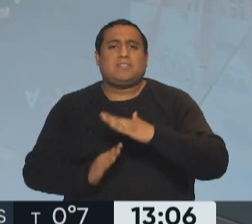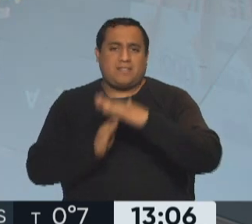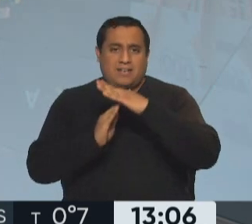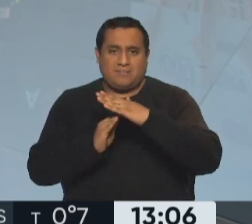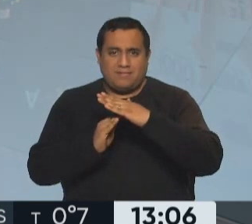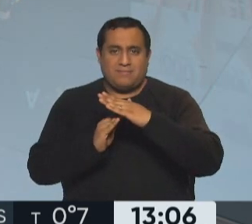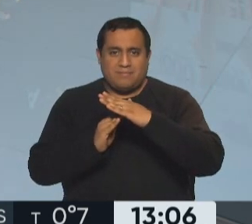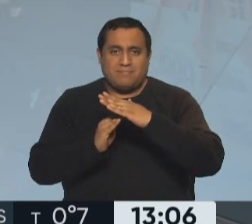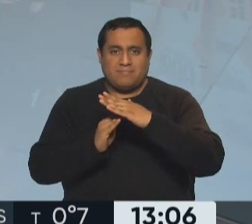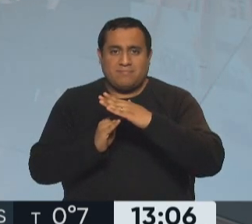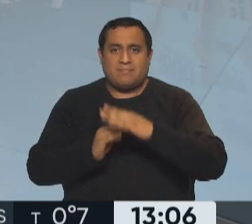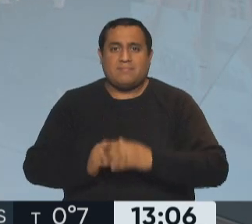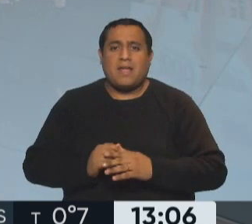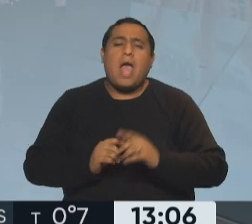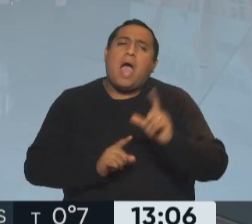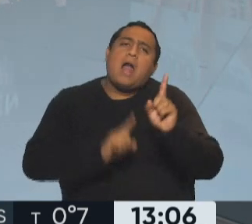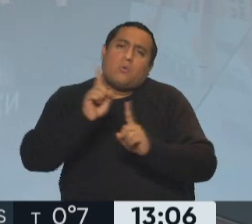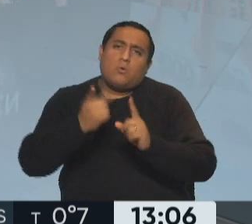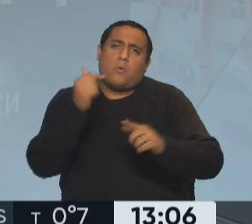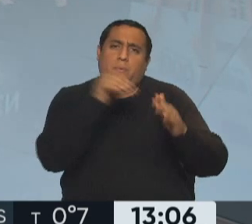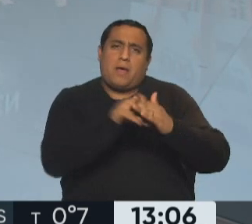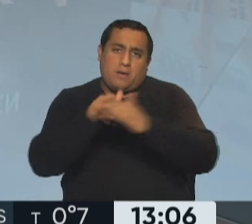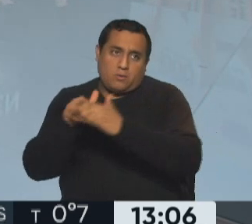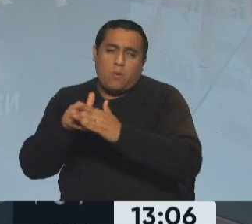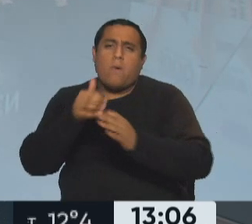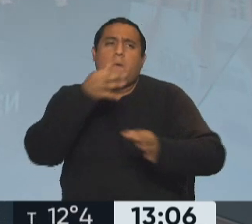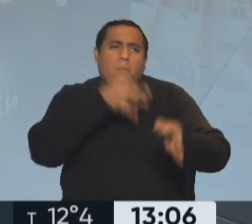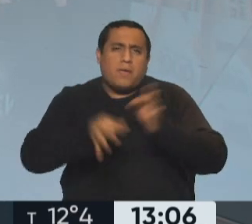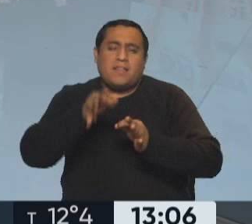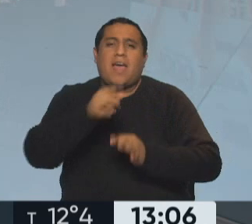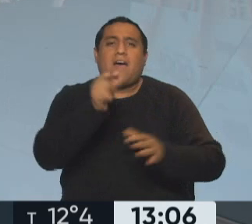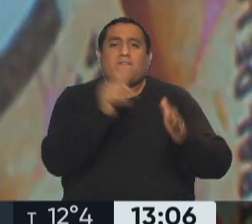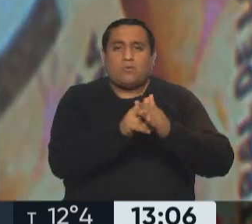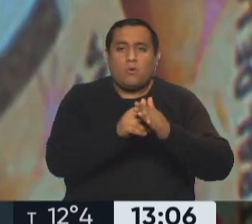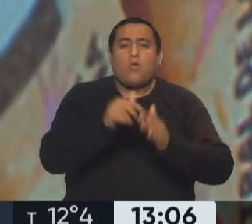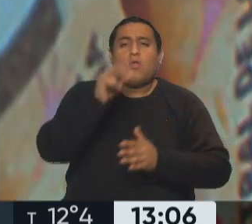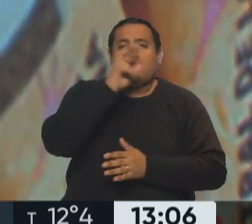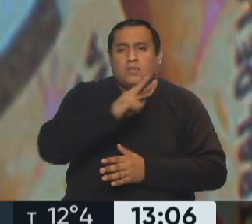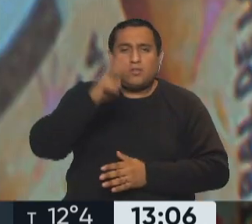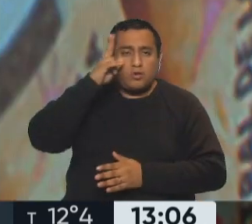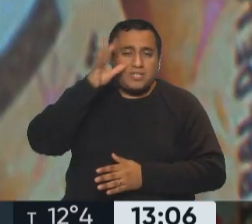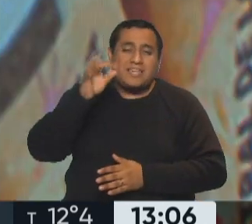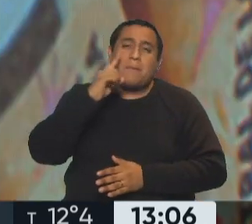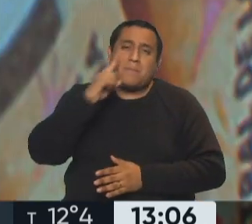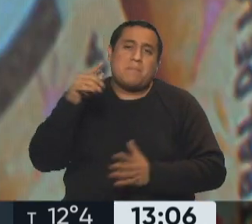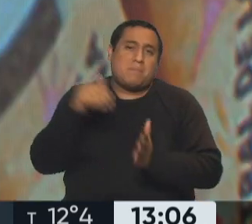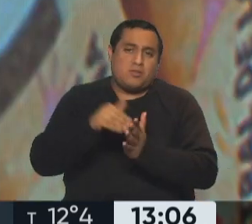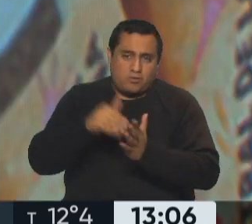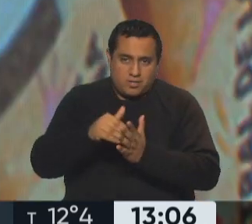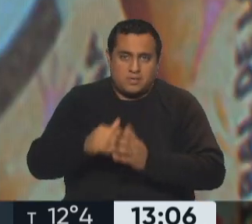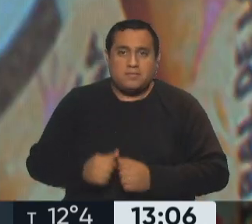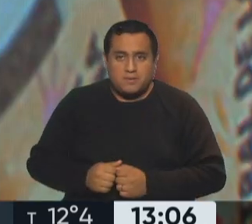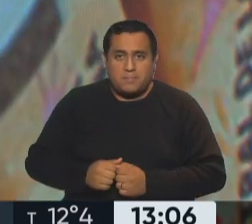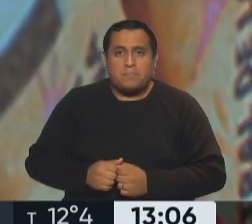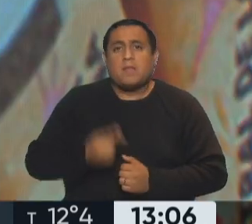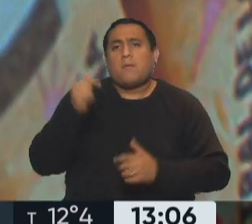títulos que algunos bancos, no todos hay que decir, le vendieron al Central, 280.000 millones de emisión para rescate de títulos. El